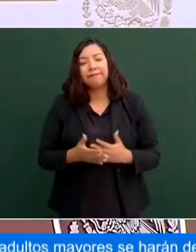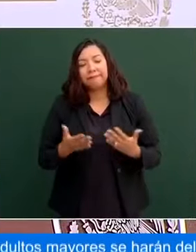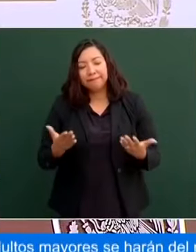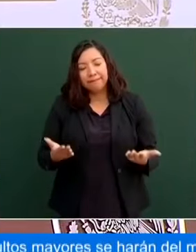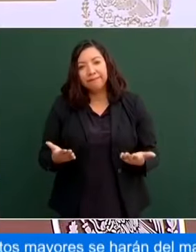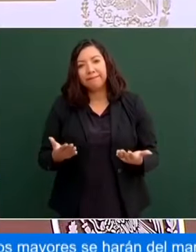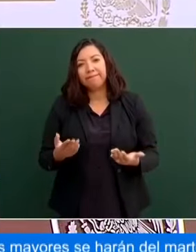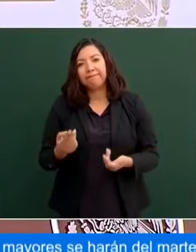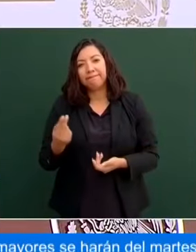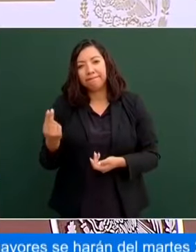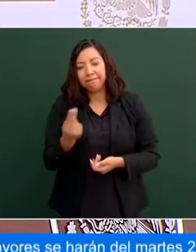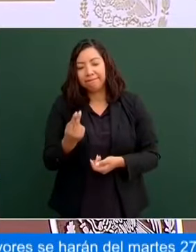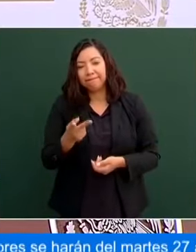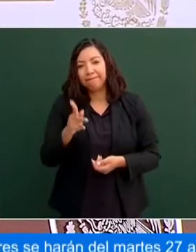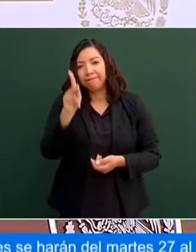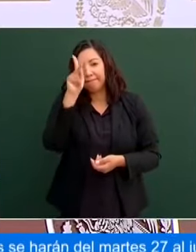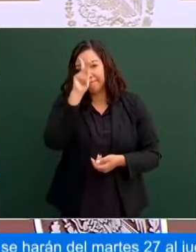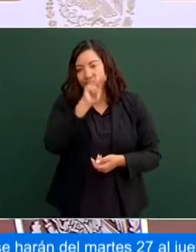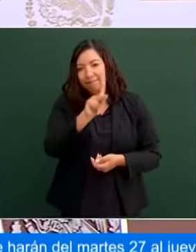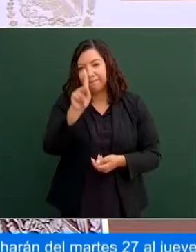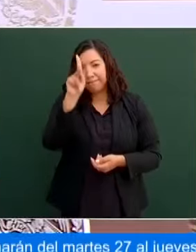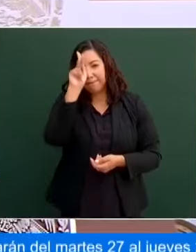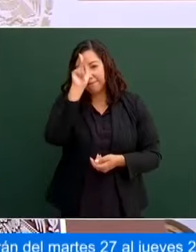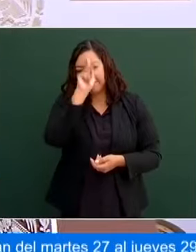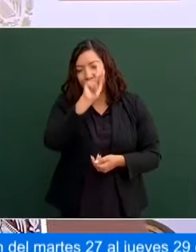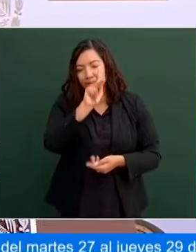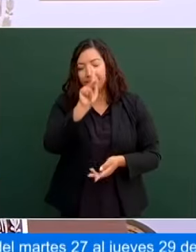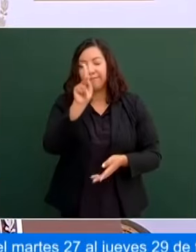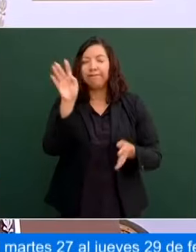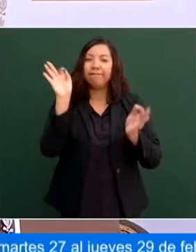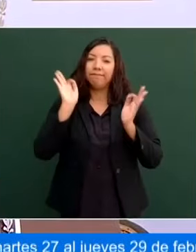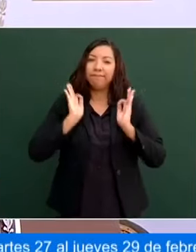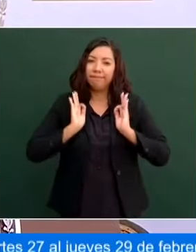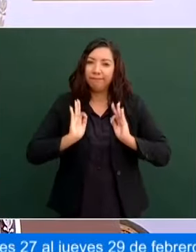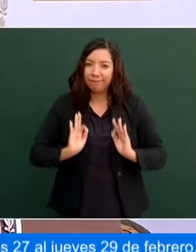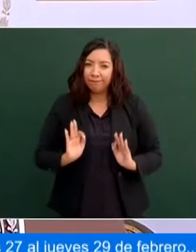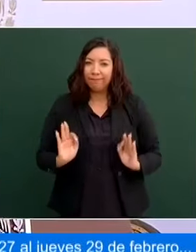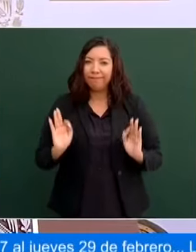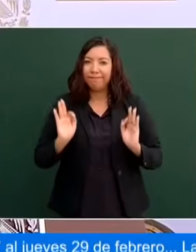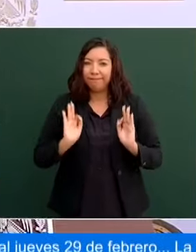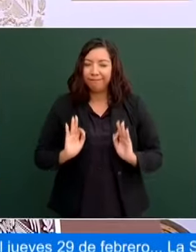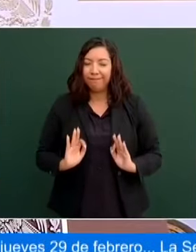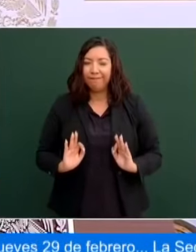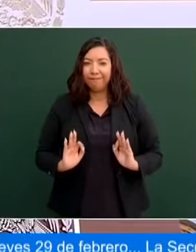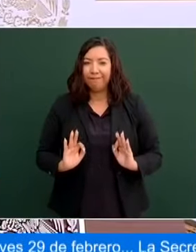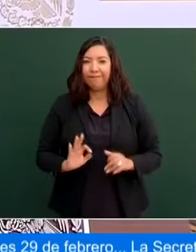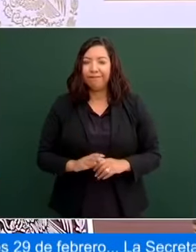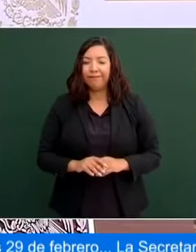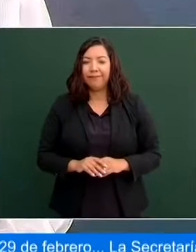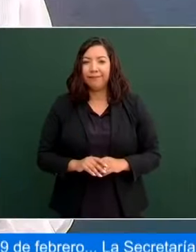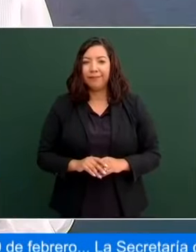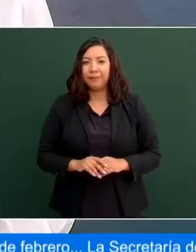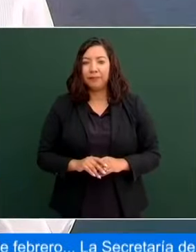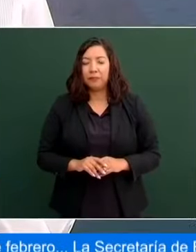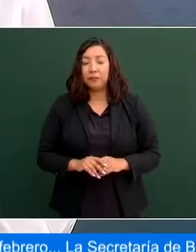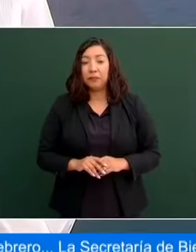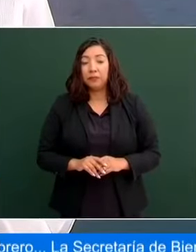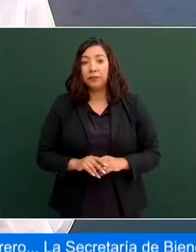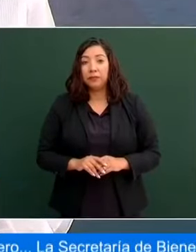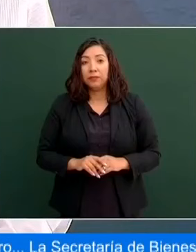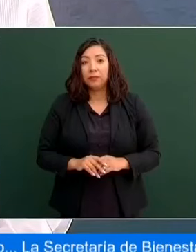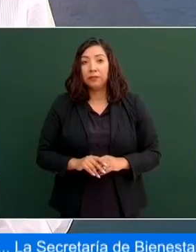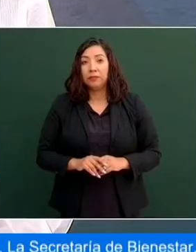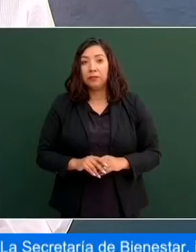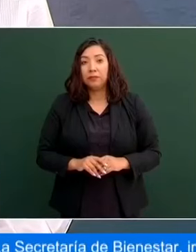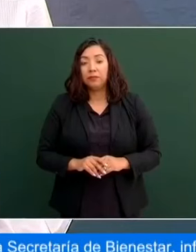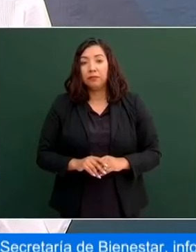medida afectará a 4 de cada 10 mexicanos que deseen viajar a Canadá. Además de que con los nuevos requisitos va a ser muy difícil, dijo, que